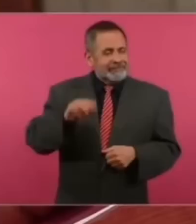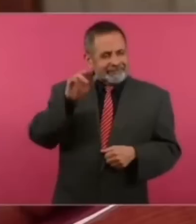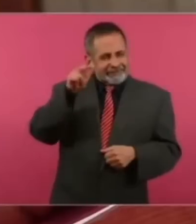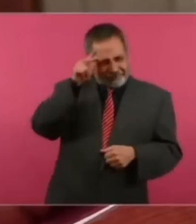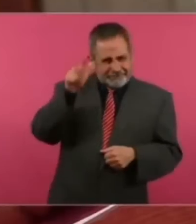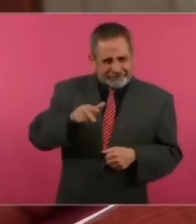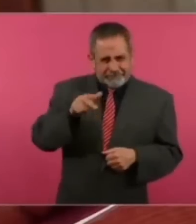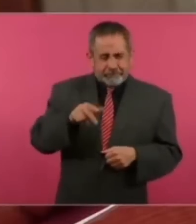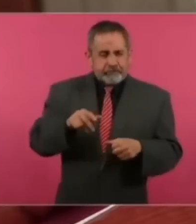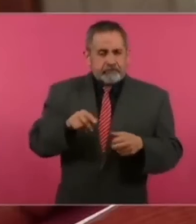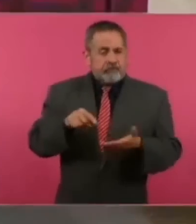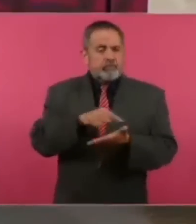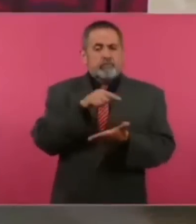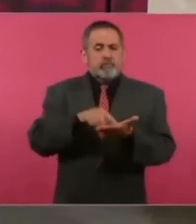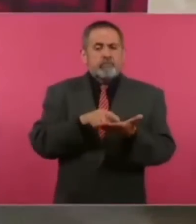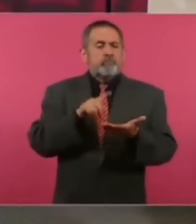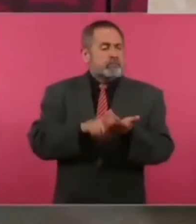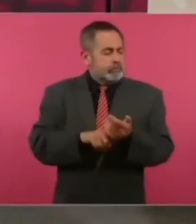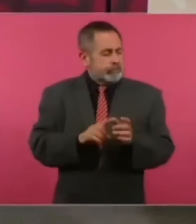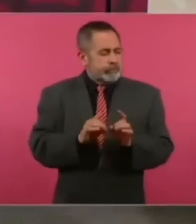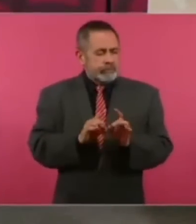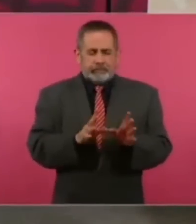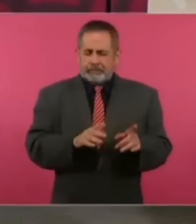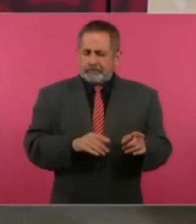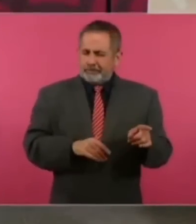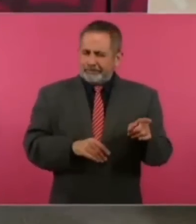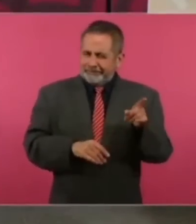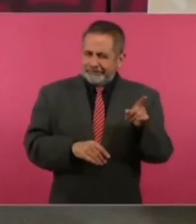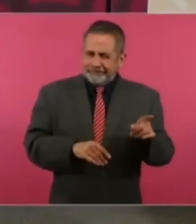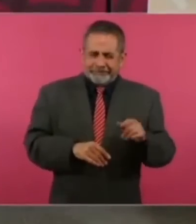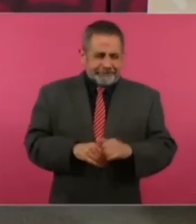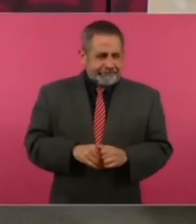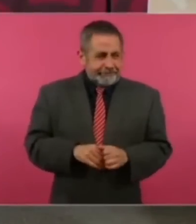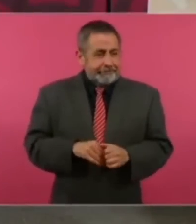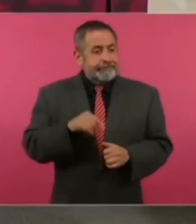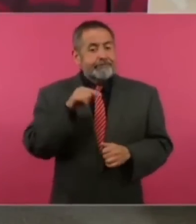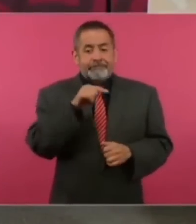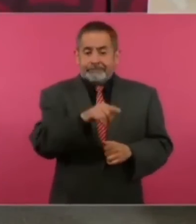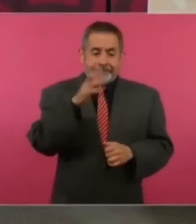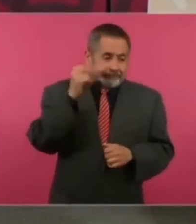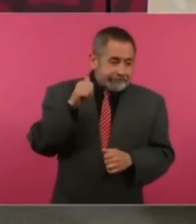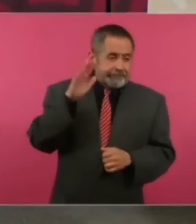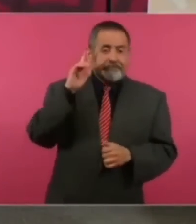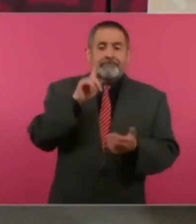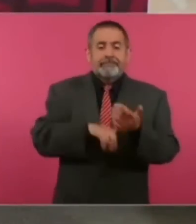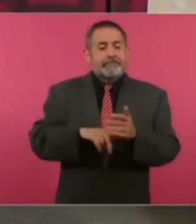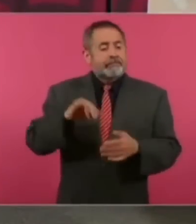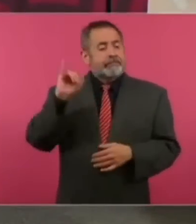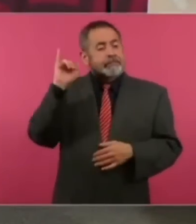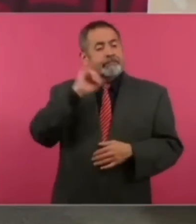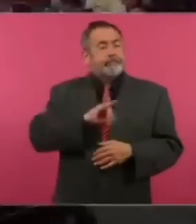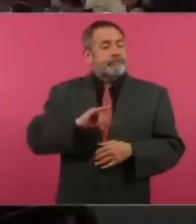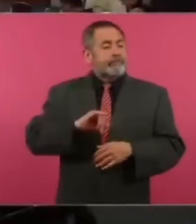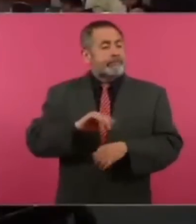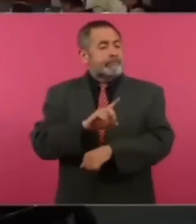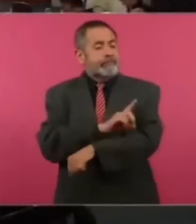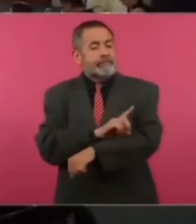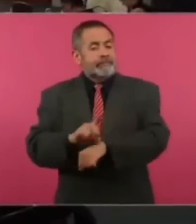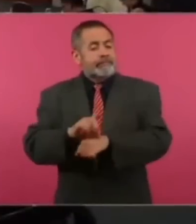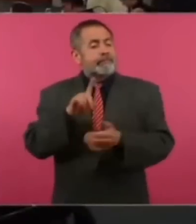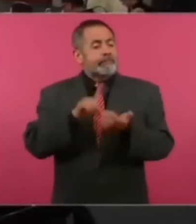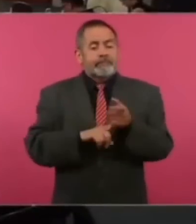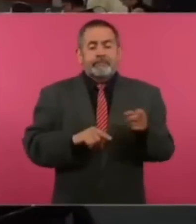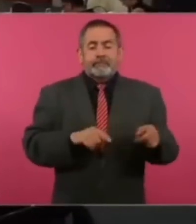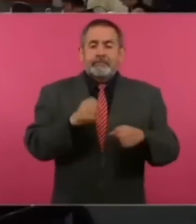Hidalgo, demarcación donde casualmente ella fungió como jefa delegacional